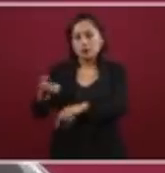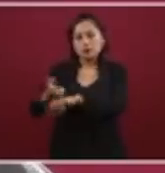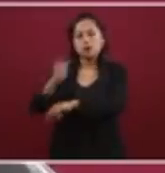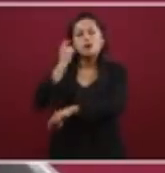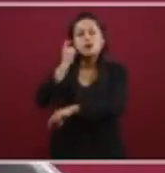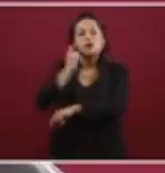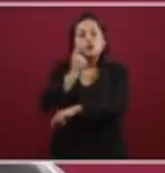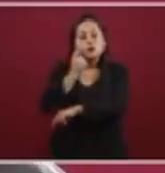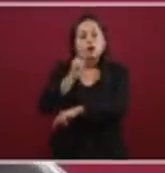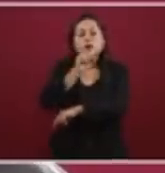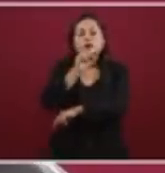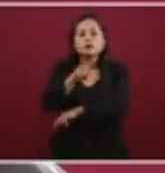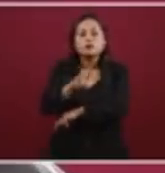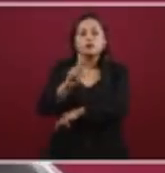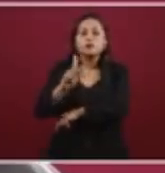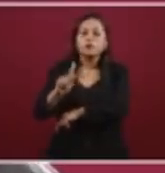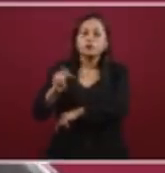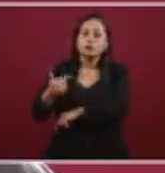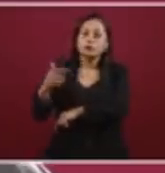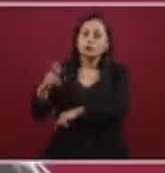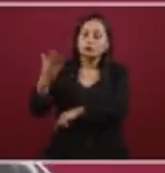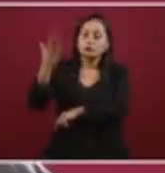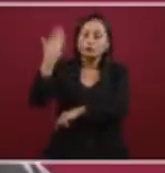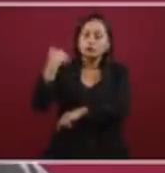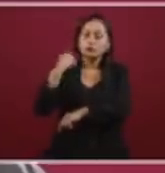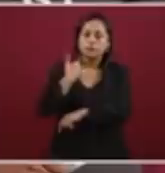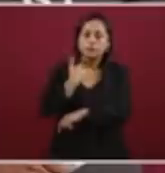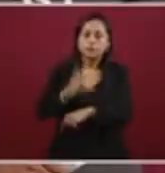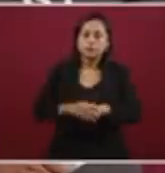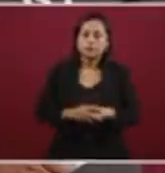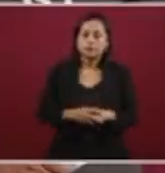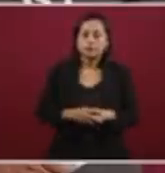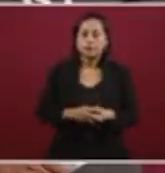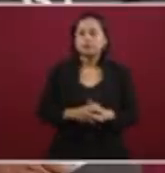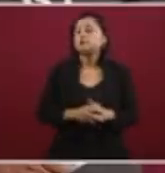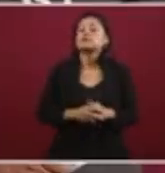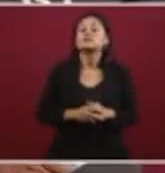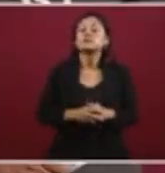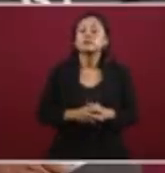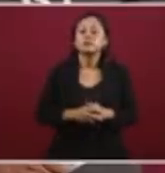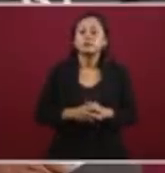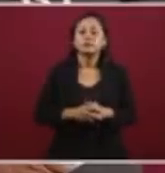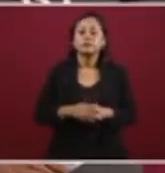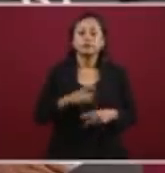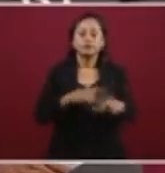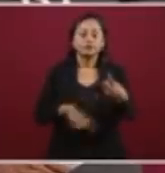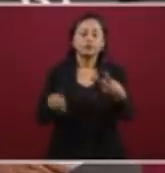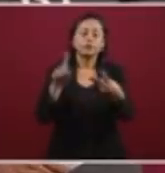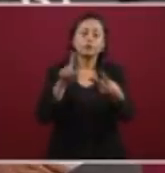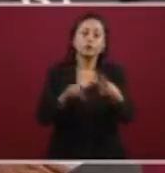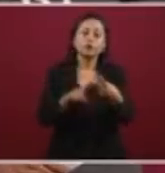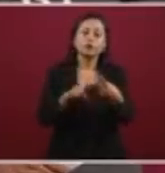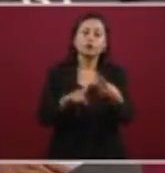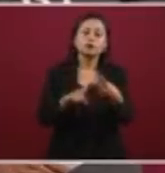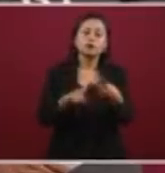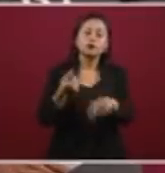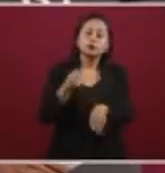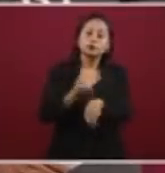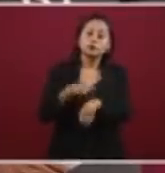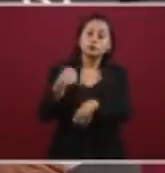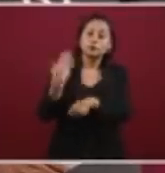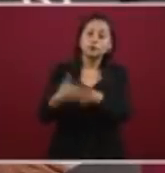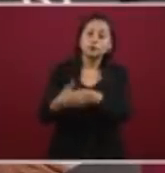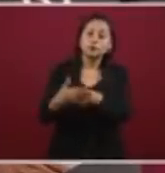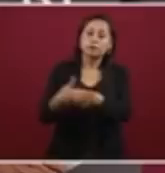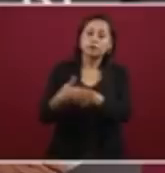por la propia de general de la república el próxima próxima semana empezaremos a